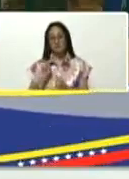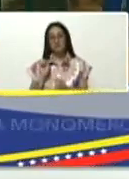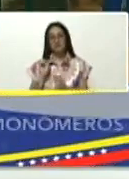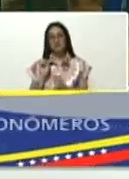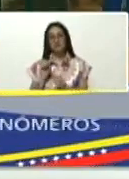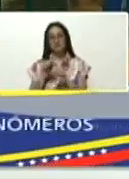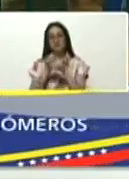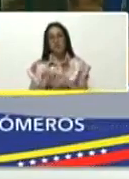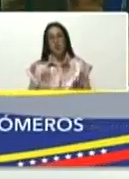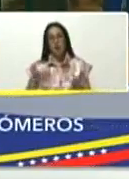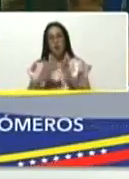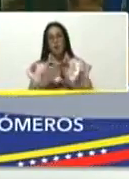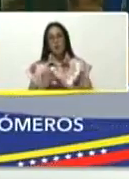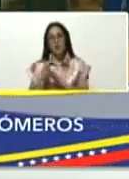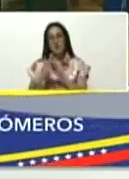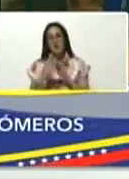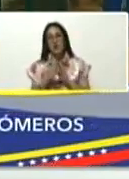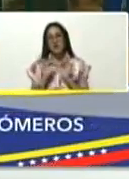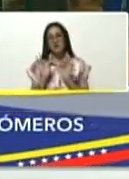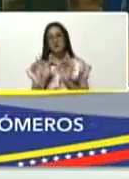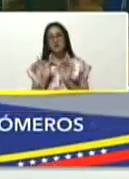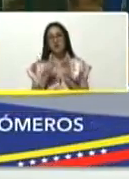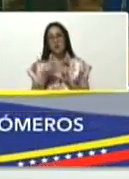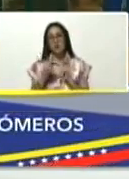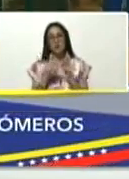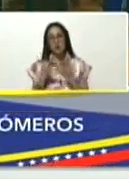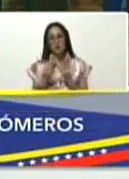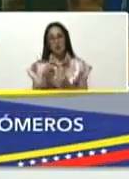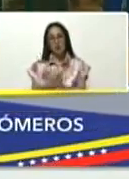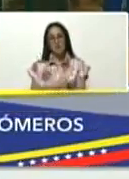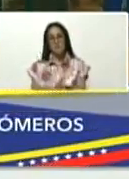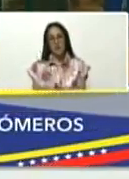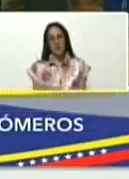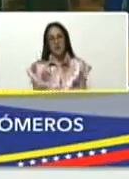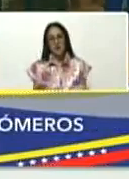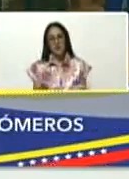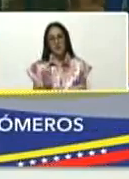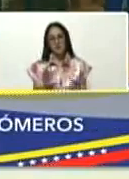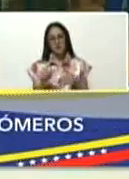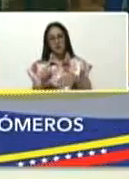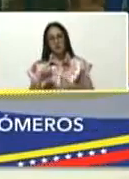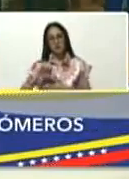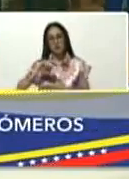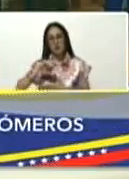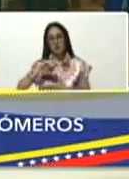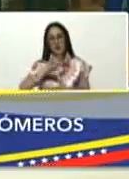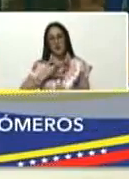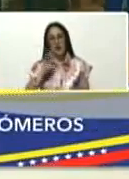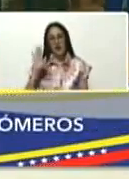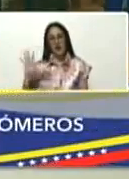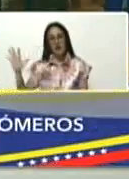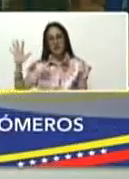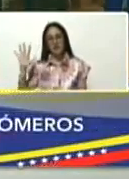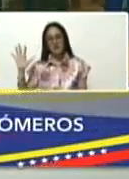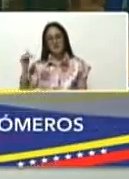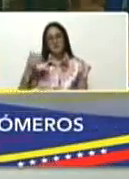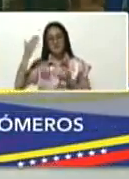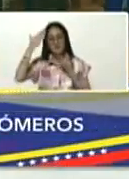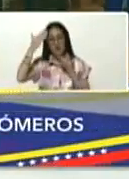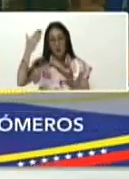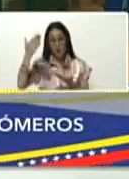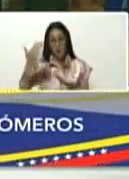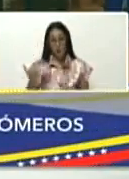Andina de Naciones a construir con nuestros hermanos de la Suramérica Andina. Bueno, mis saludos por